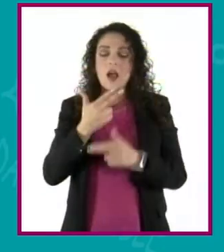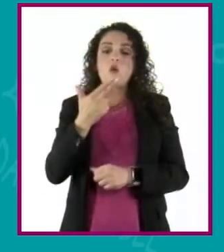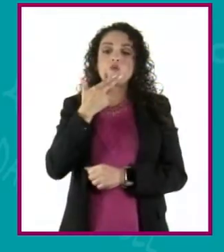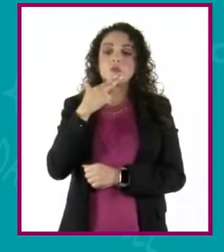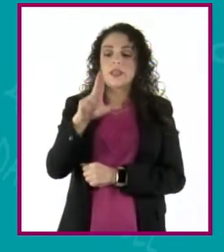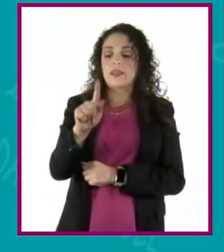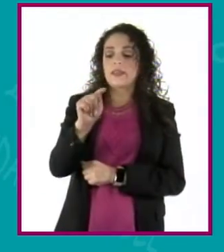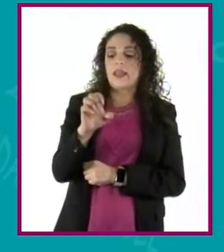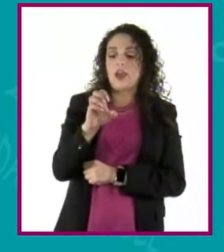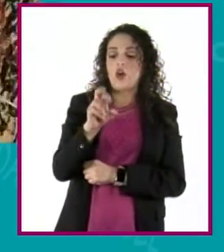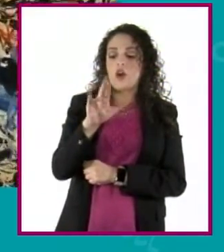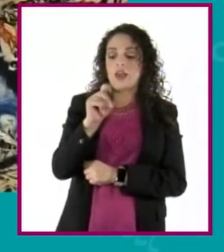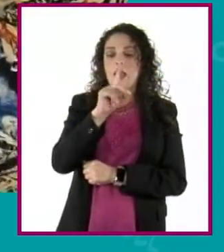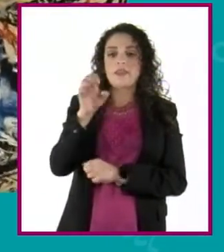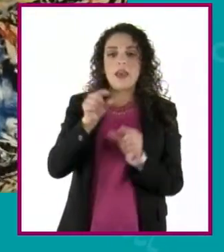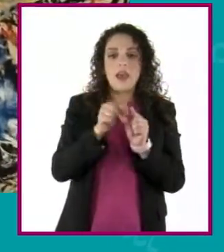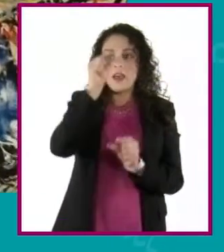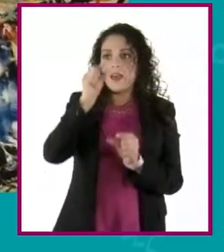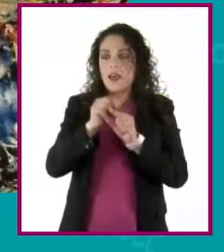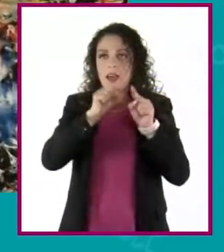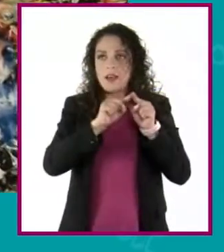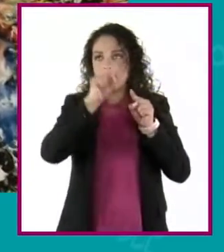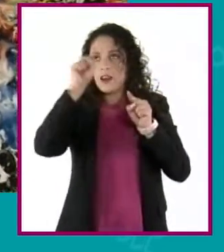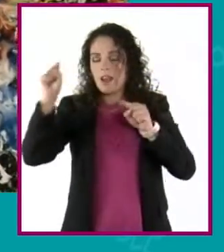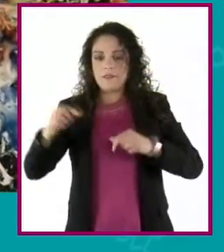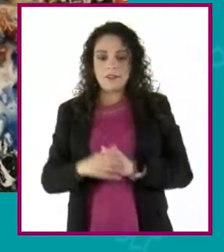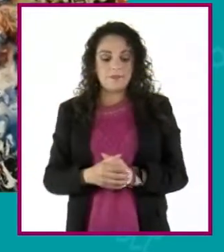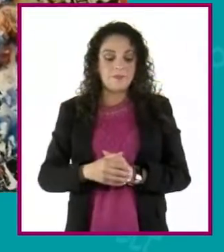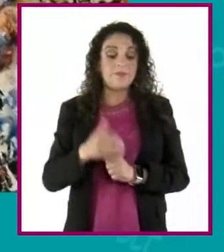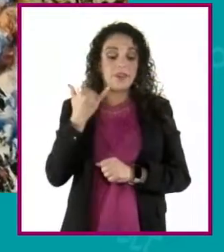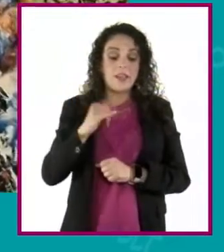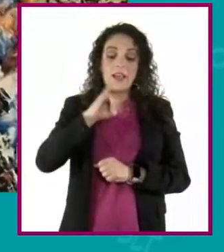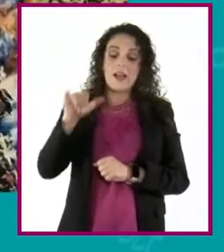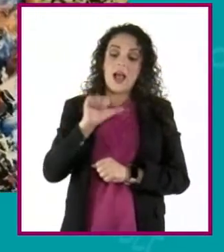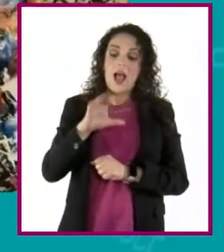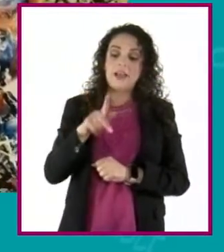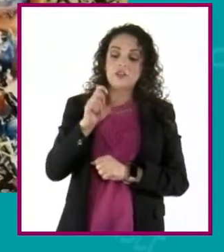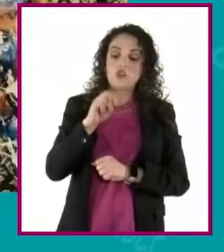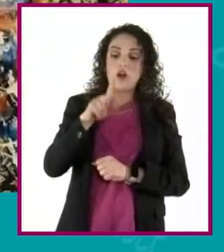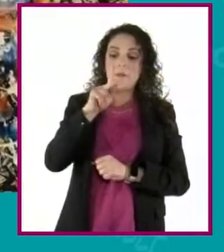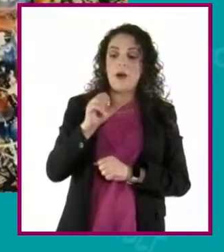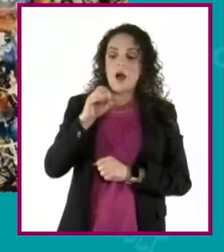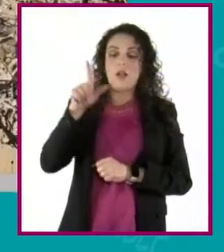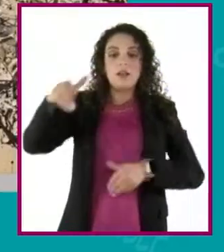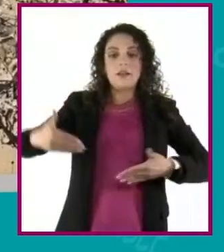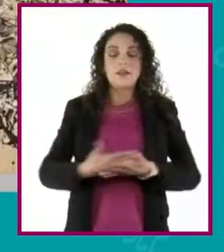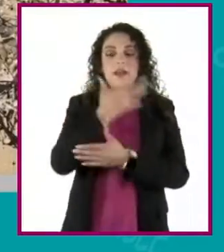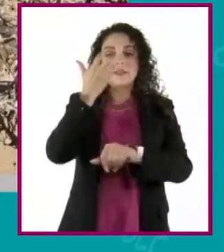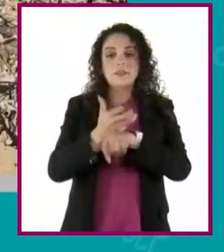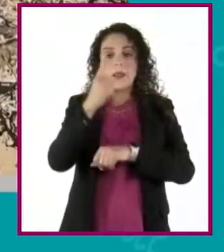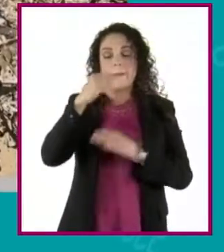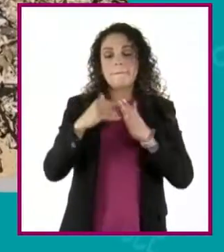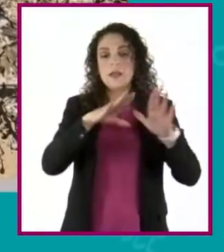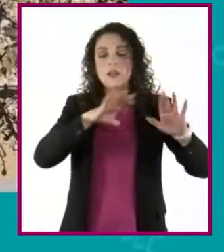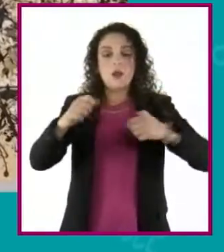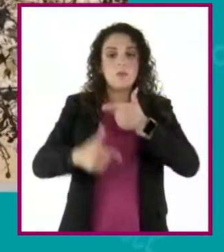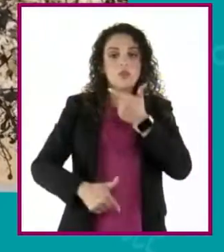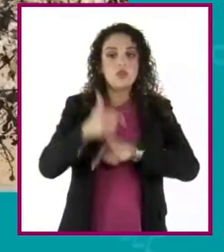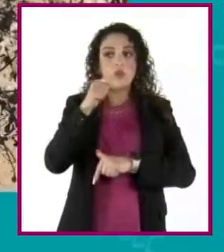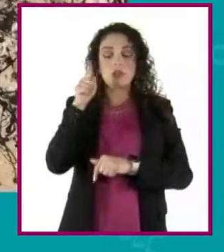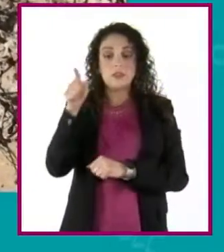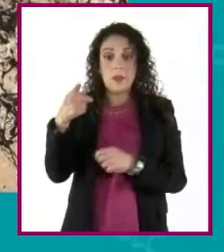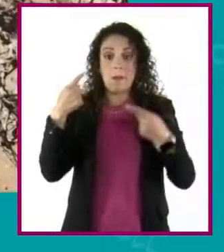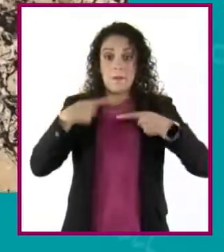gráficas. Y no puede faltar Jackson Pollock. Nacido en Estados Unidos en 1912, es uno de